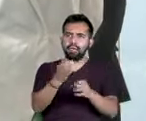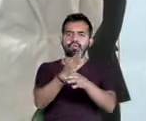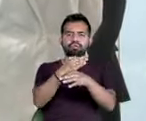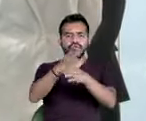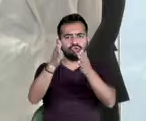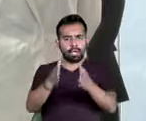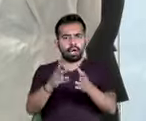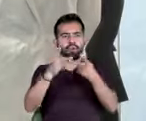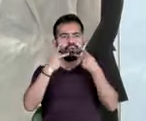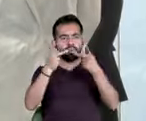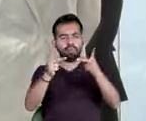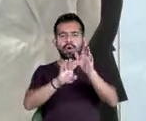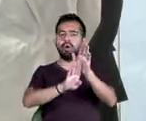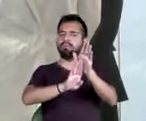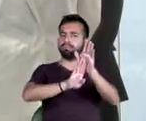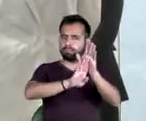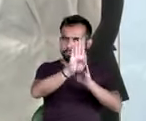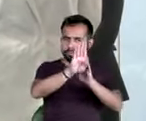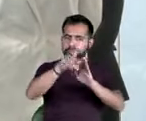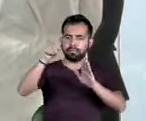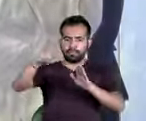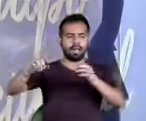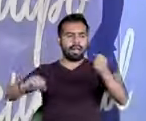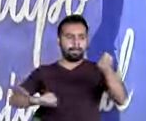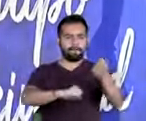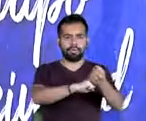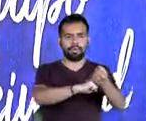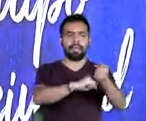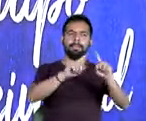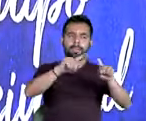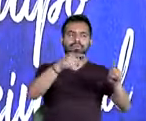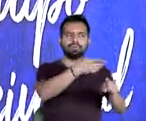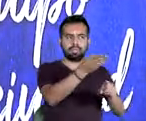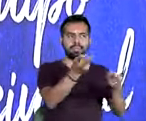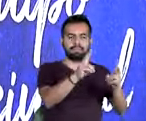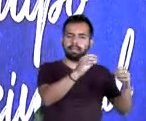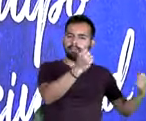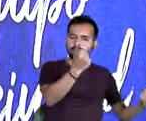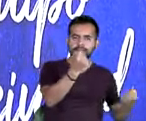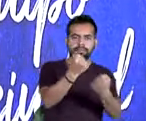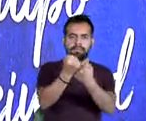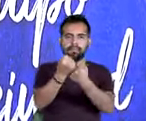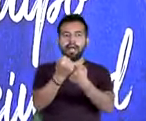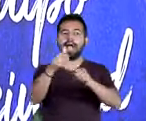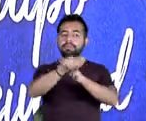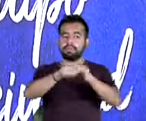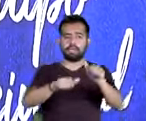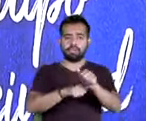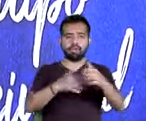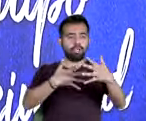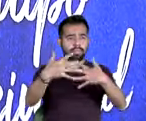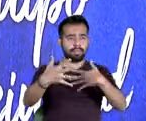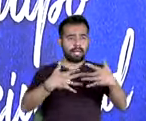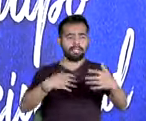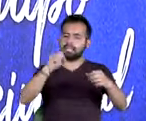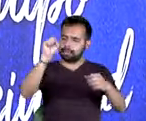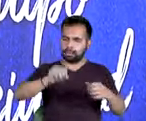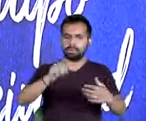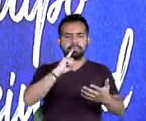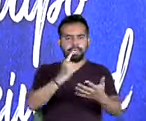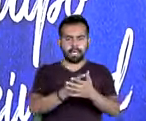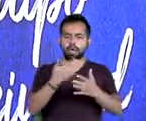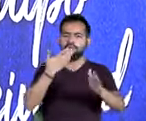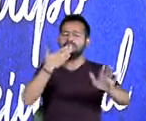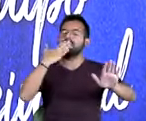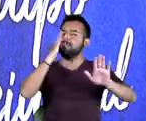eficiente? Contribuyan ustedes también a que eso suceda. ¿Queremos una administración transparente? Tienen mi total compromiso.